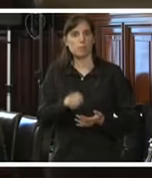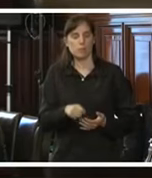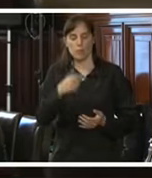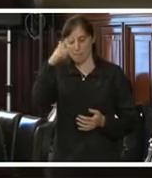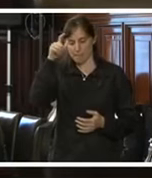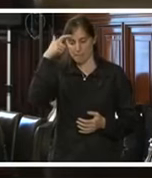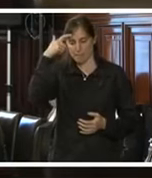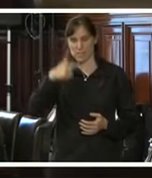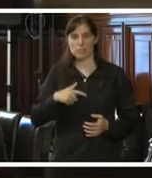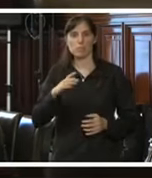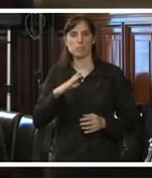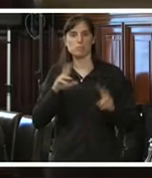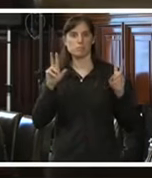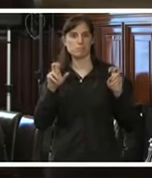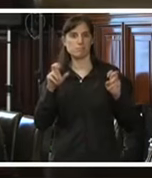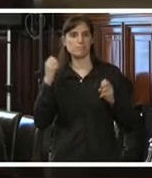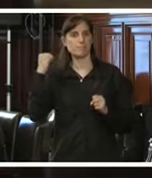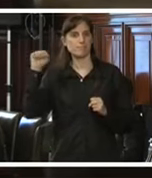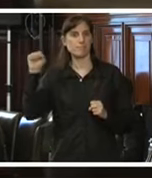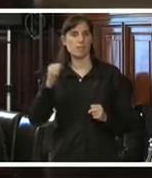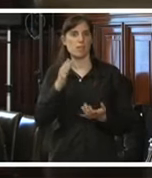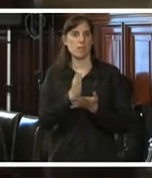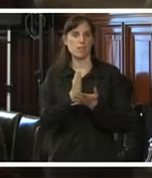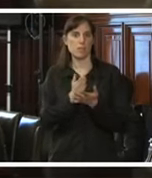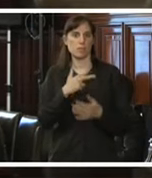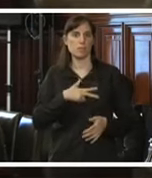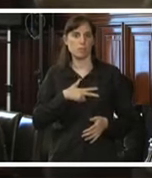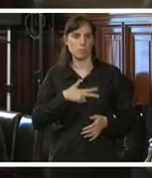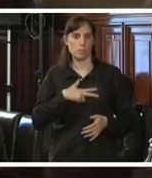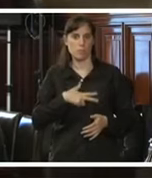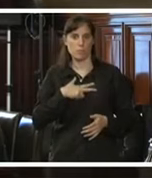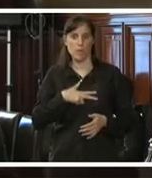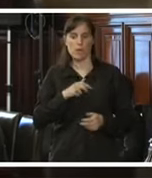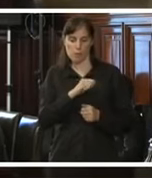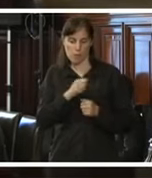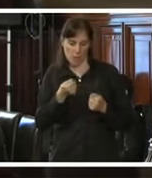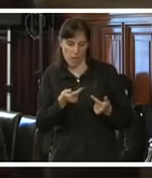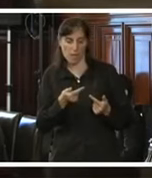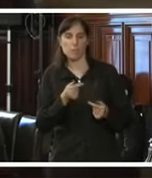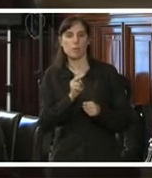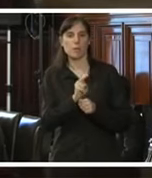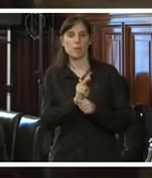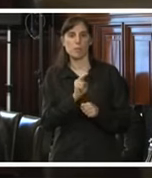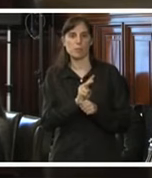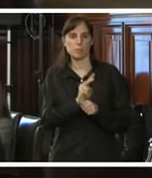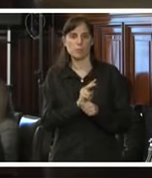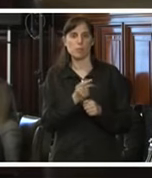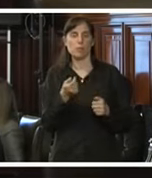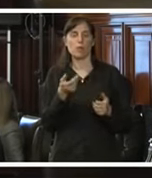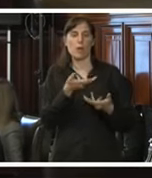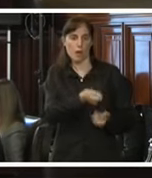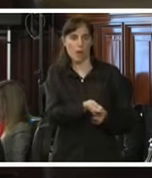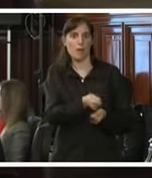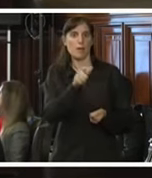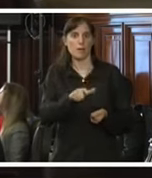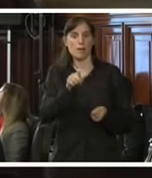derechos humanos. Así como la CIDH considera esencial que los estados revisen su procedimiento de selección para asegurar que sean claros y que